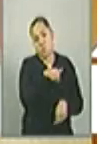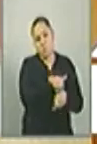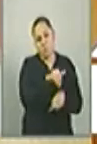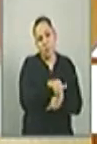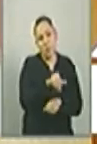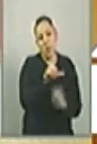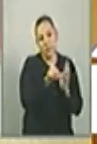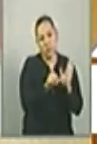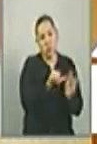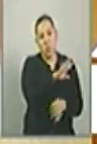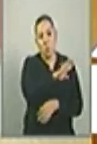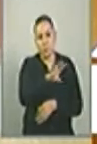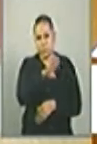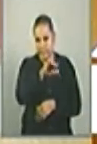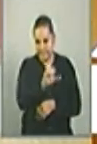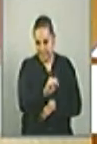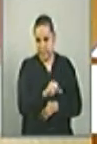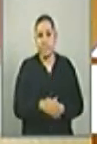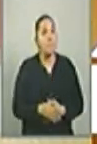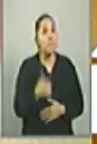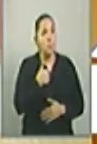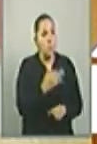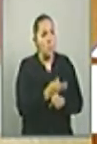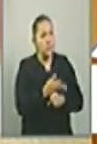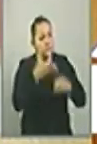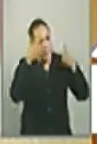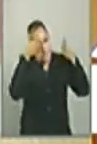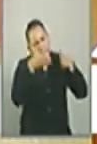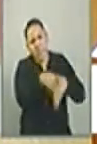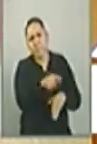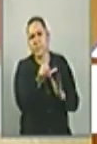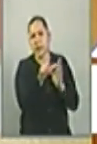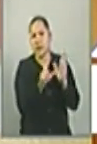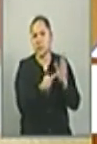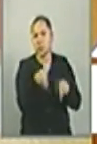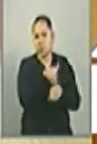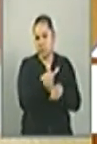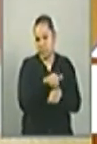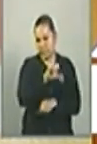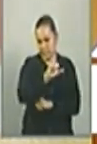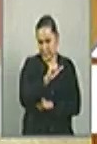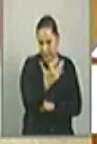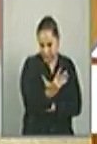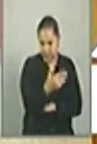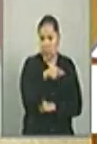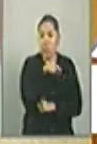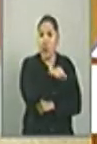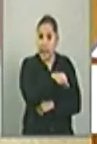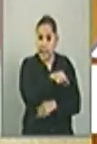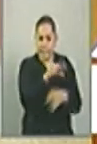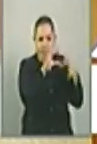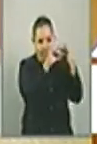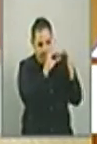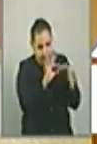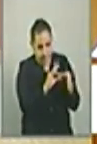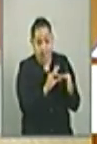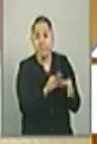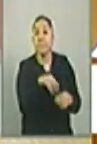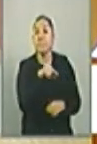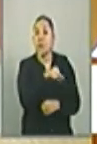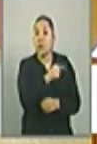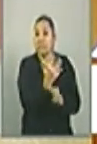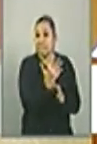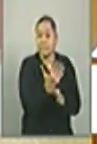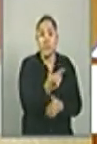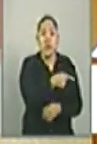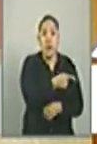centramos en el artículo 65. El actual artículo 65 señala que se requiere de la denuncia previa